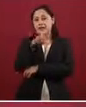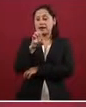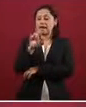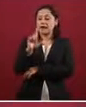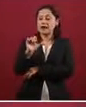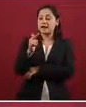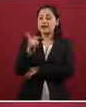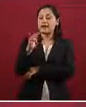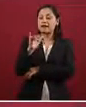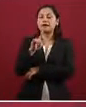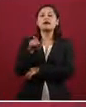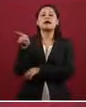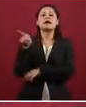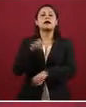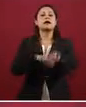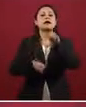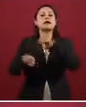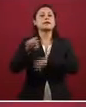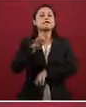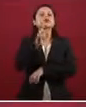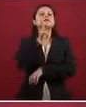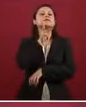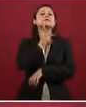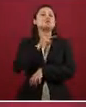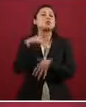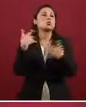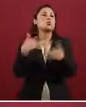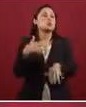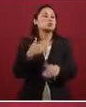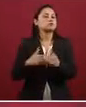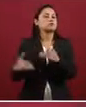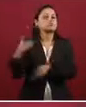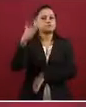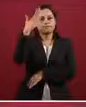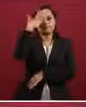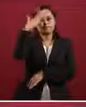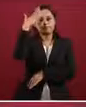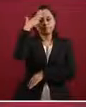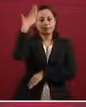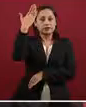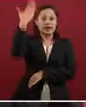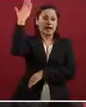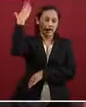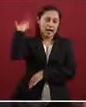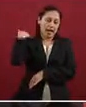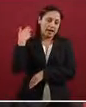petrolera más importante en ese entonces.